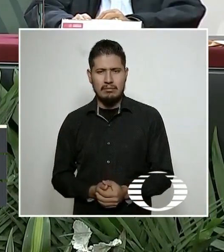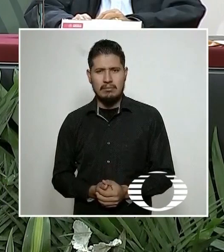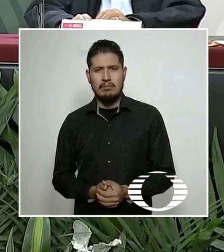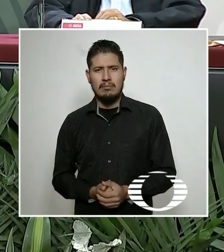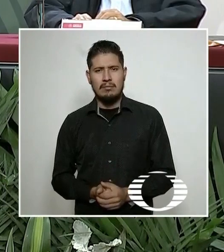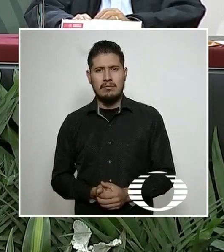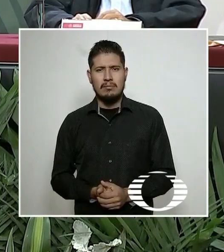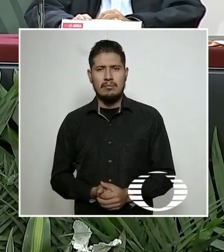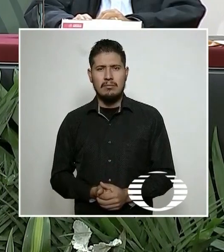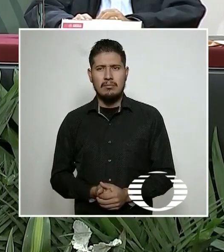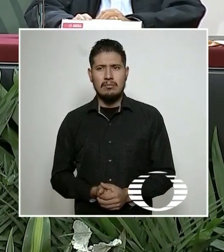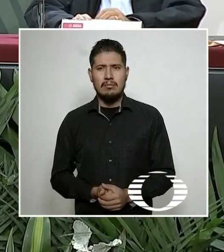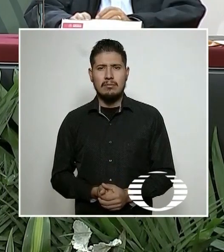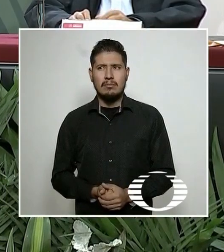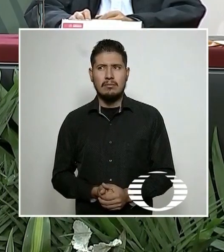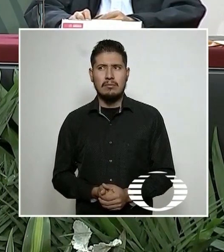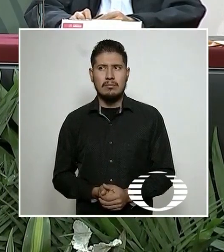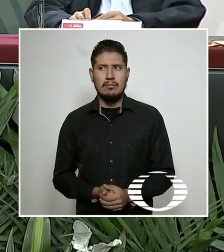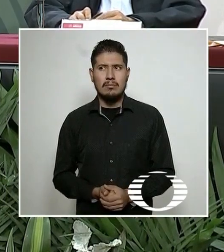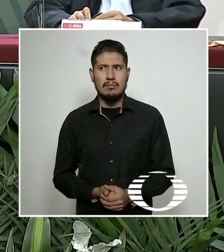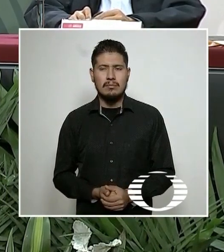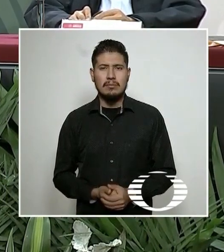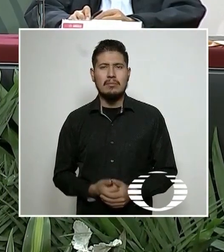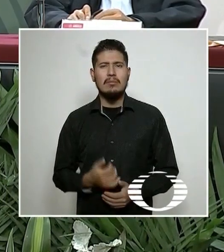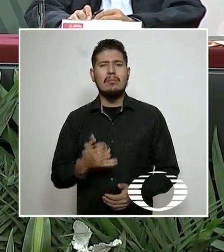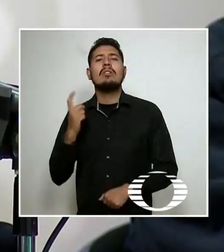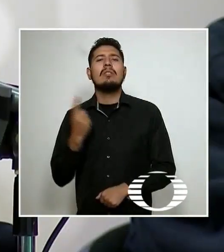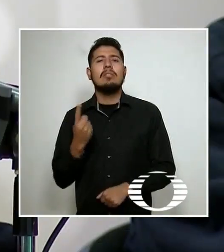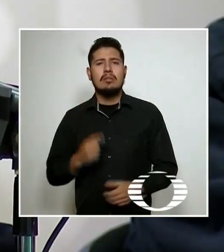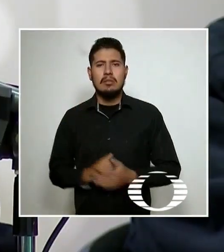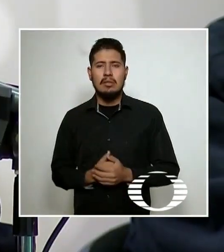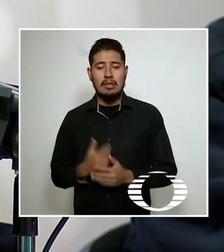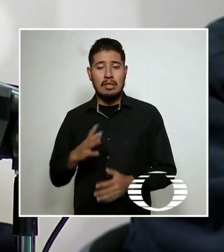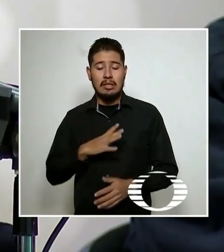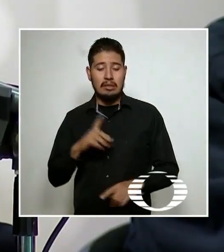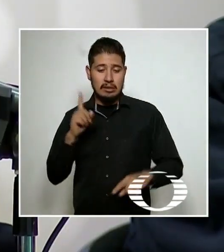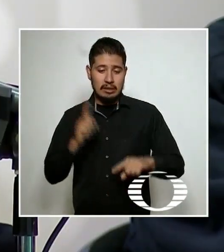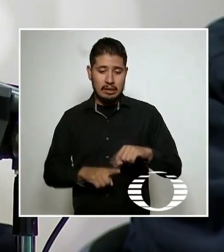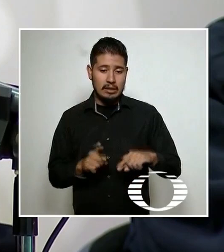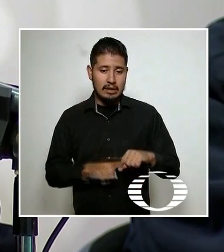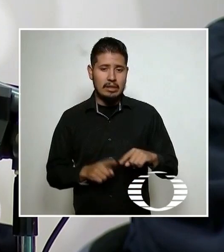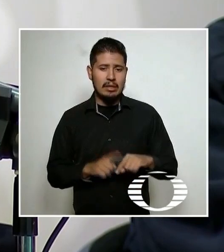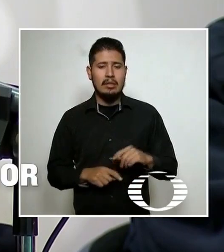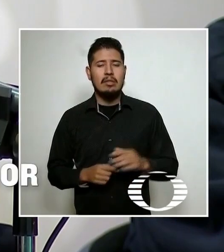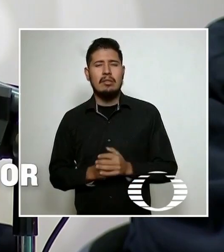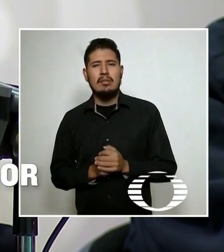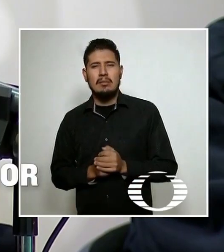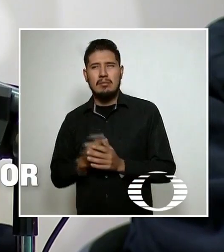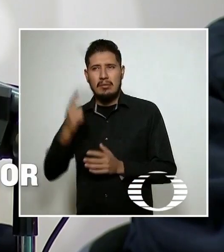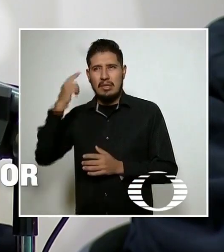han destinado 2.394 millones de pesos. Hay que quitarles el semillero,